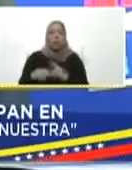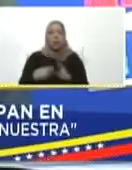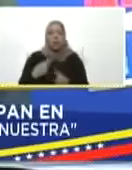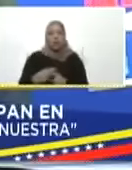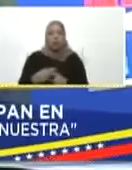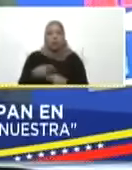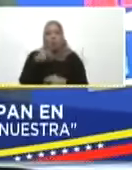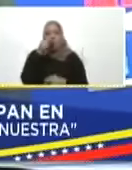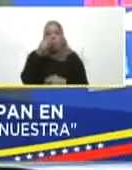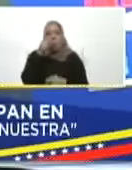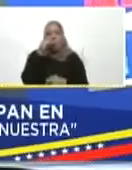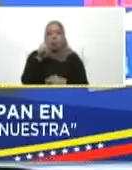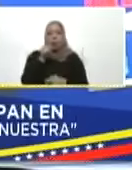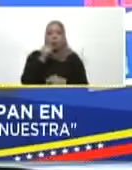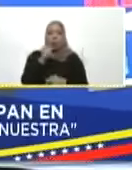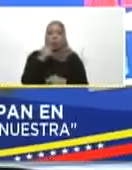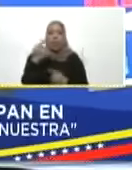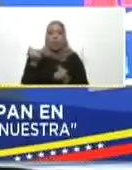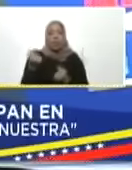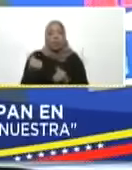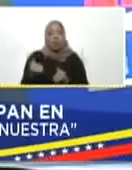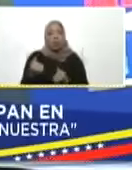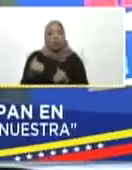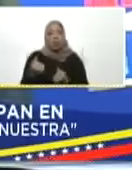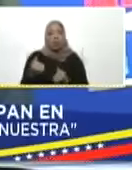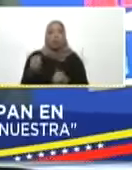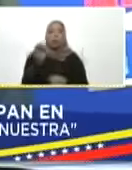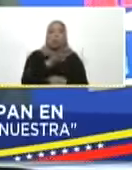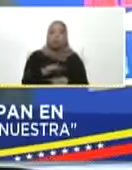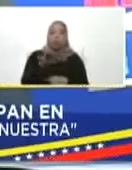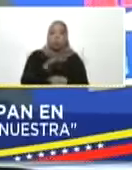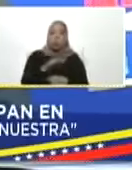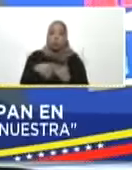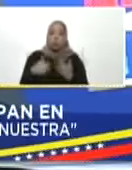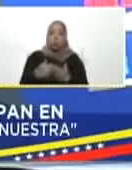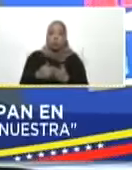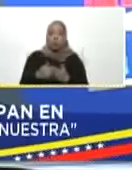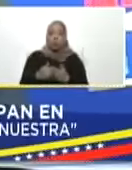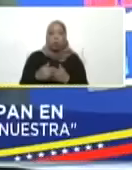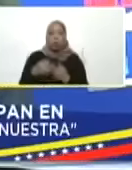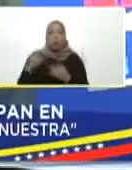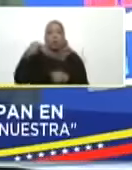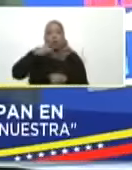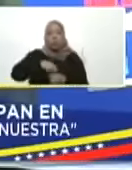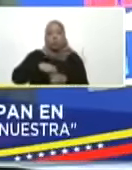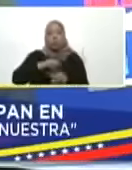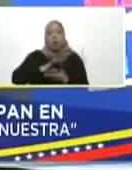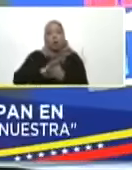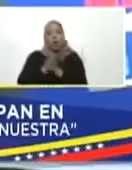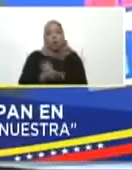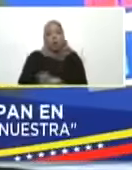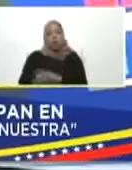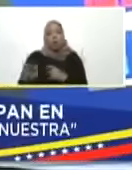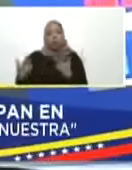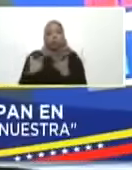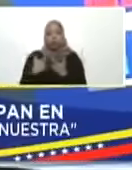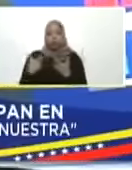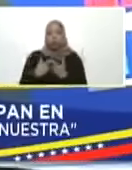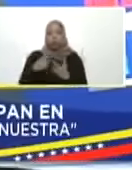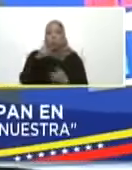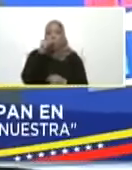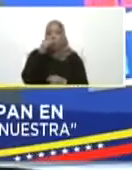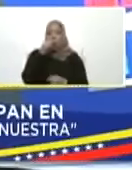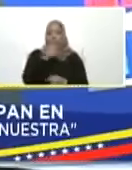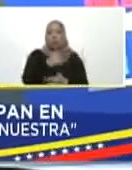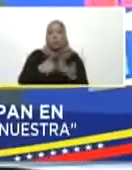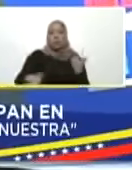Acá hay un hombre que recuperó la economía. Acá hay un hombre que derrotó a la inseguridad y que acabó con las bandas criminales. Ese hombre se